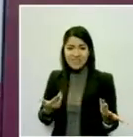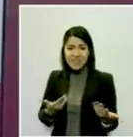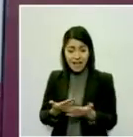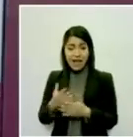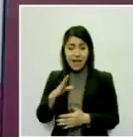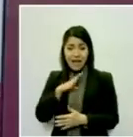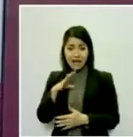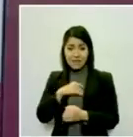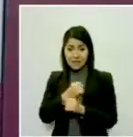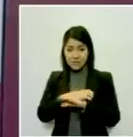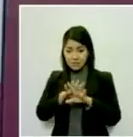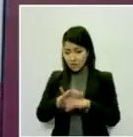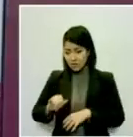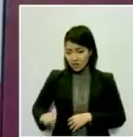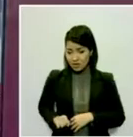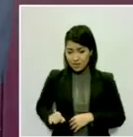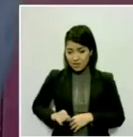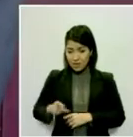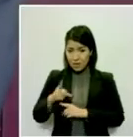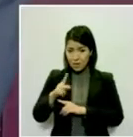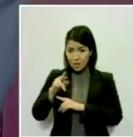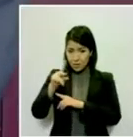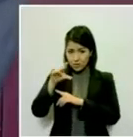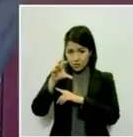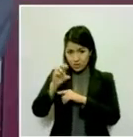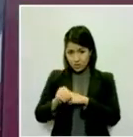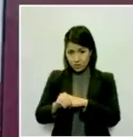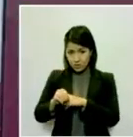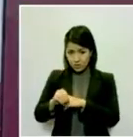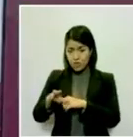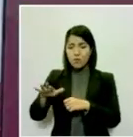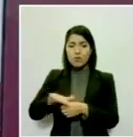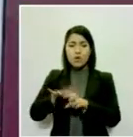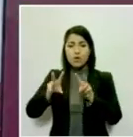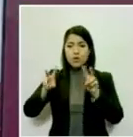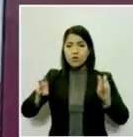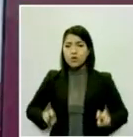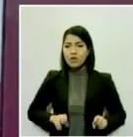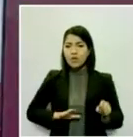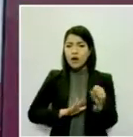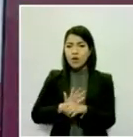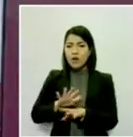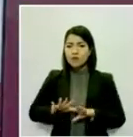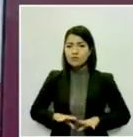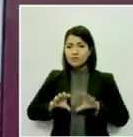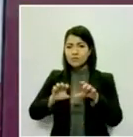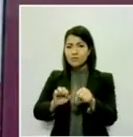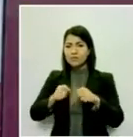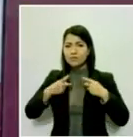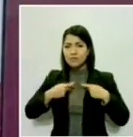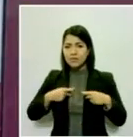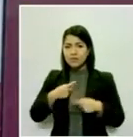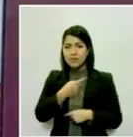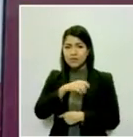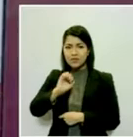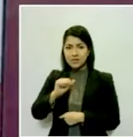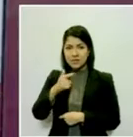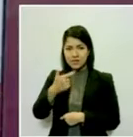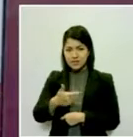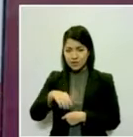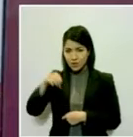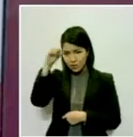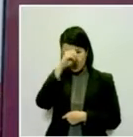reportaje muy interesante en proceso sobre la detención de esas personas, opina el padre